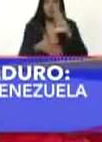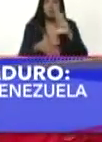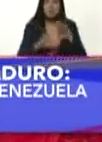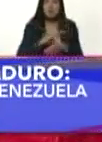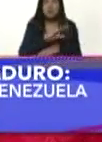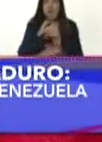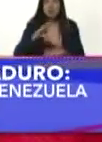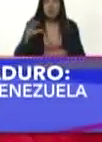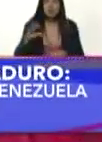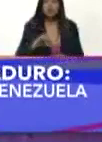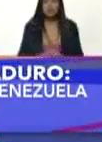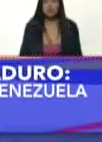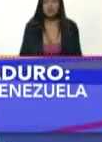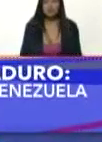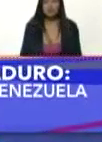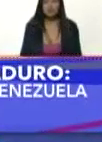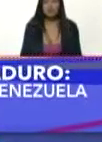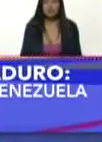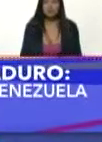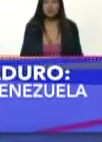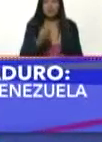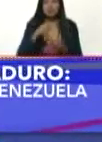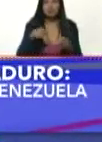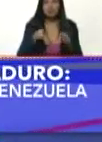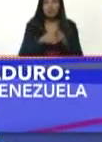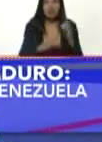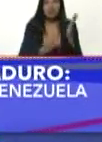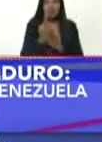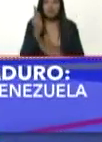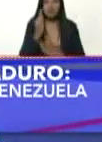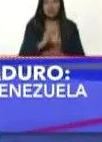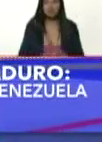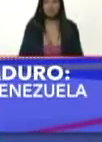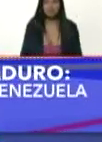Caribe. Es una afirmación de la lealtad